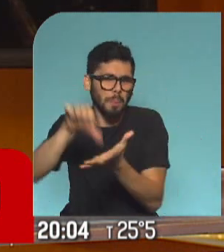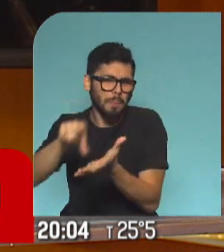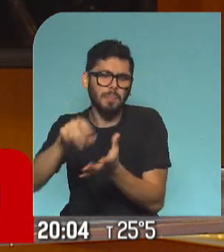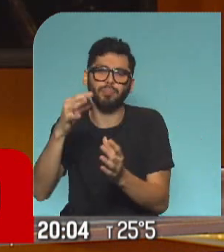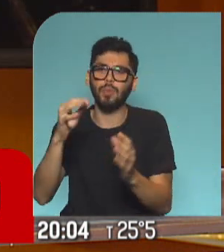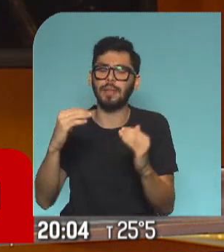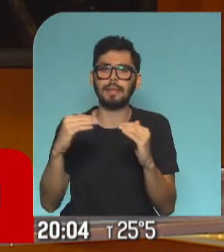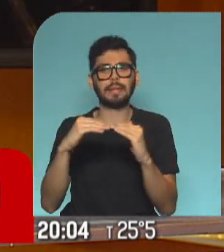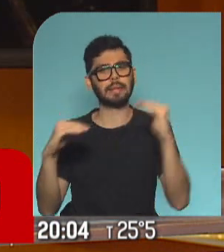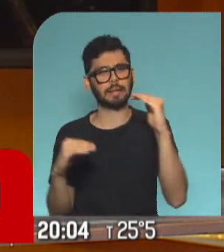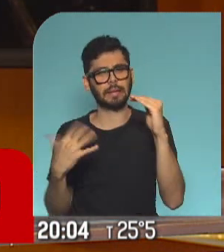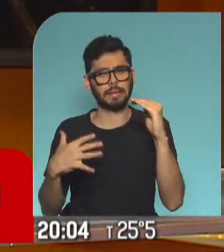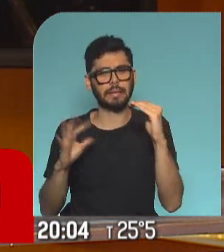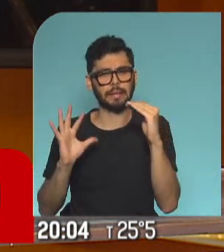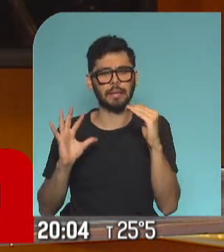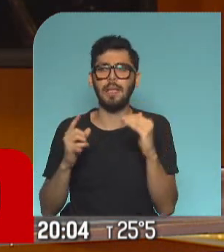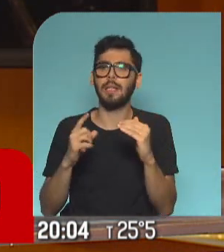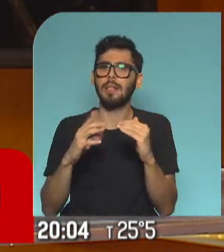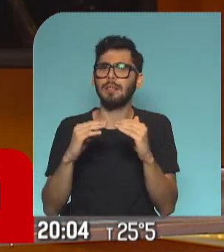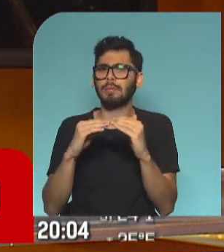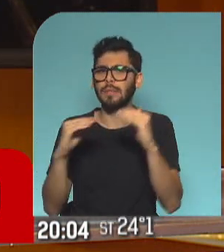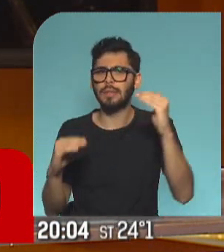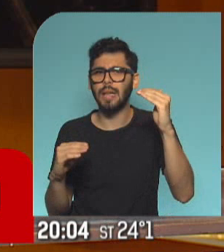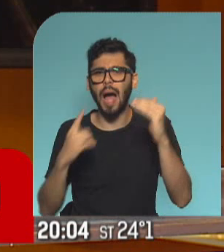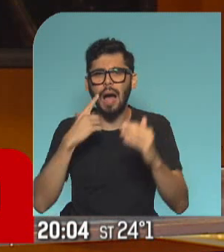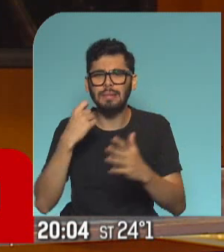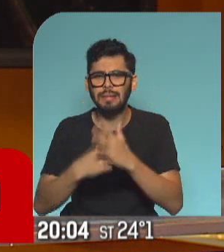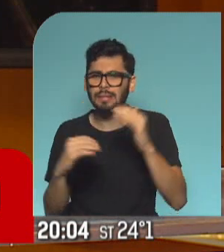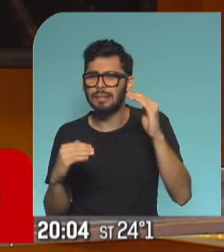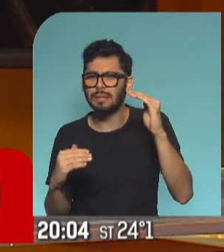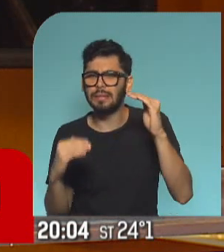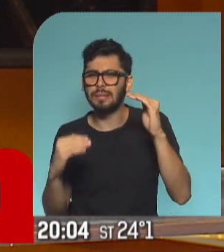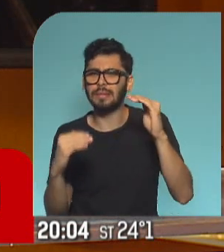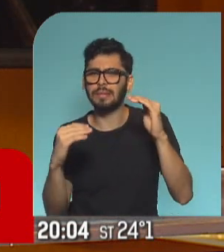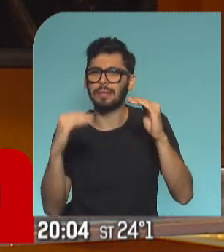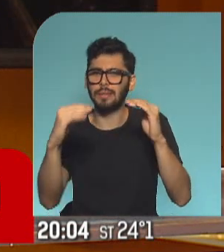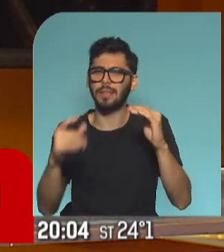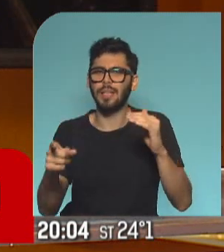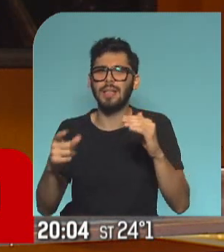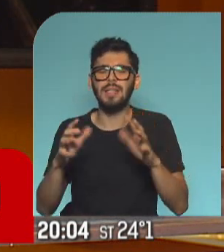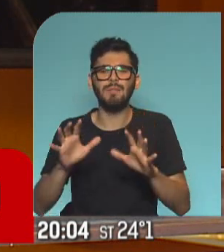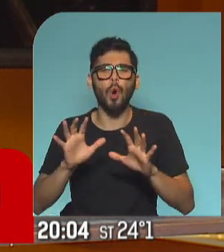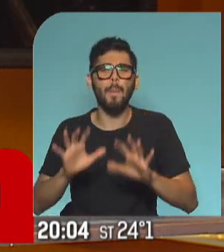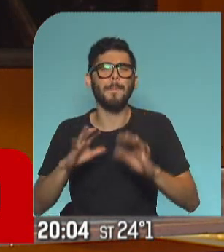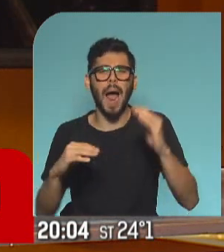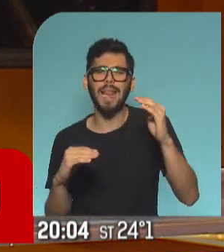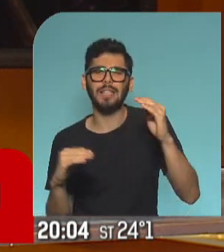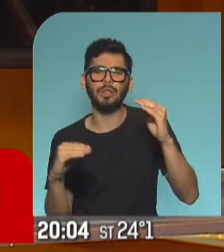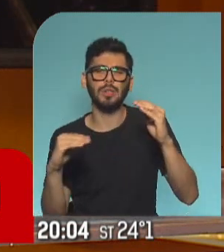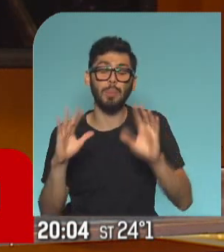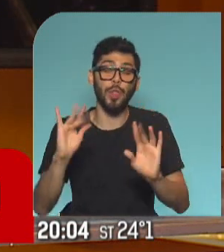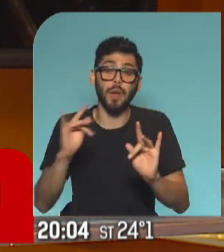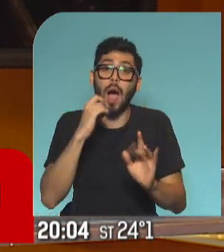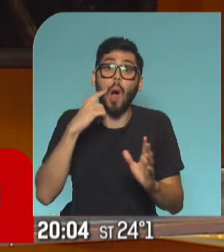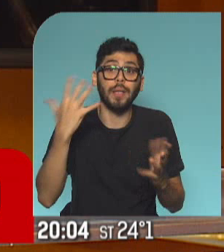ese margen de de desigualdad por ahí los procesos a través de consensos donde porque los avances son son más lentos es difícil es digo hay momentos en que